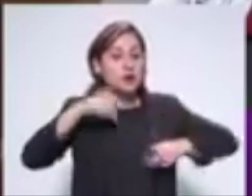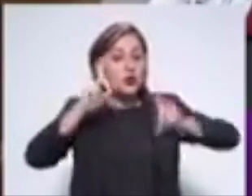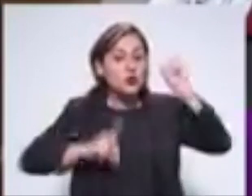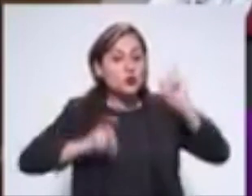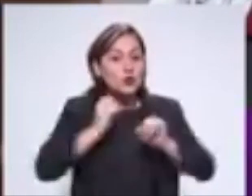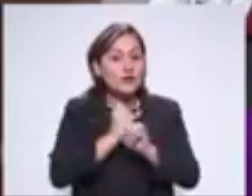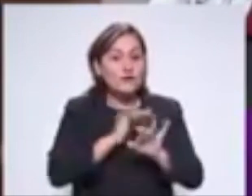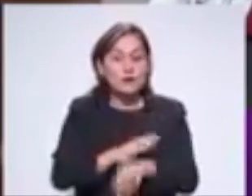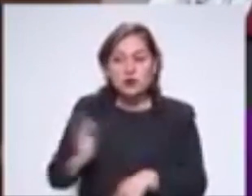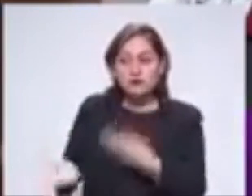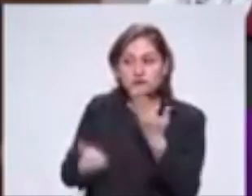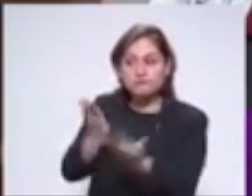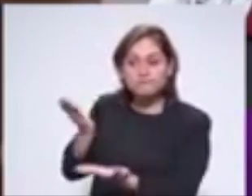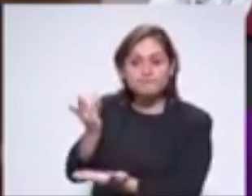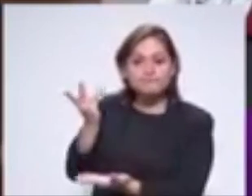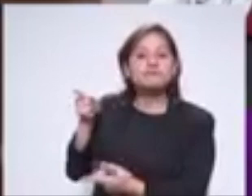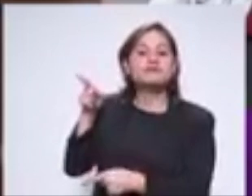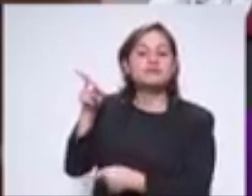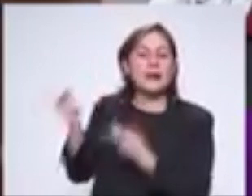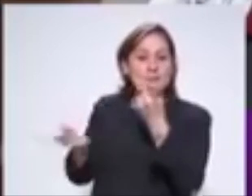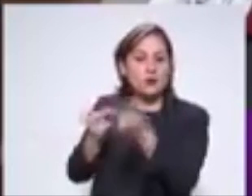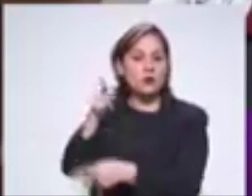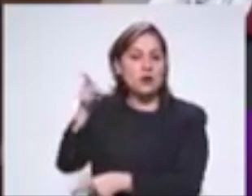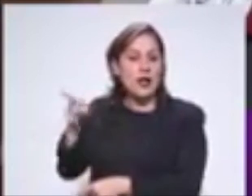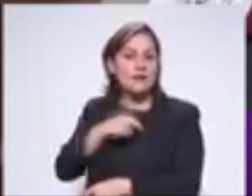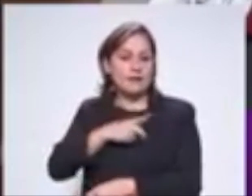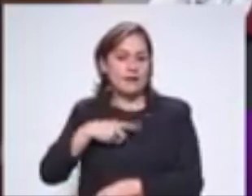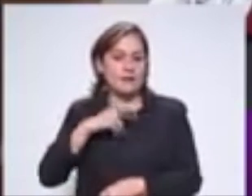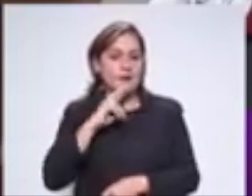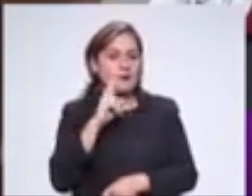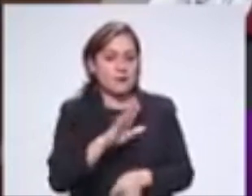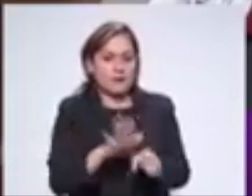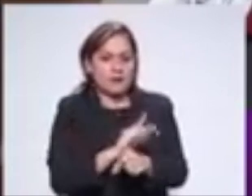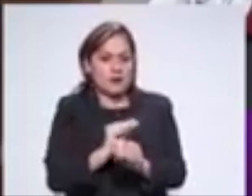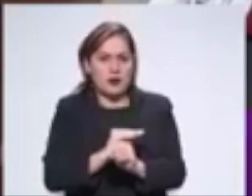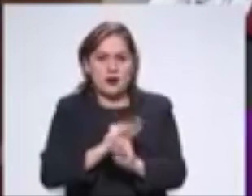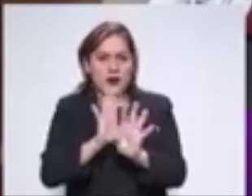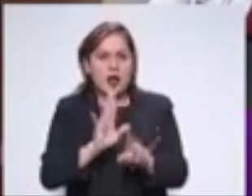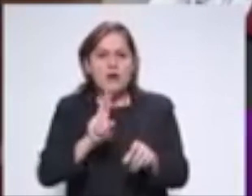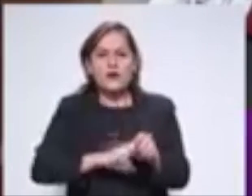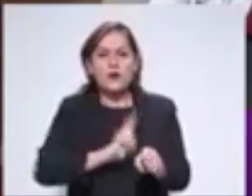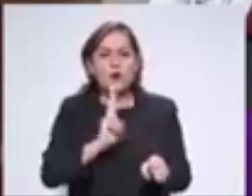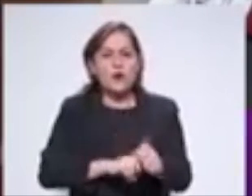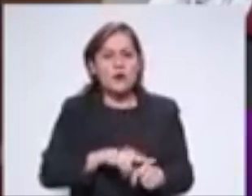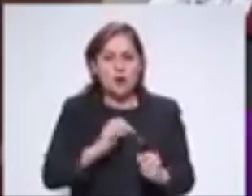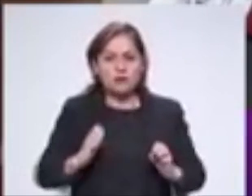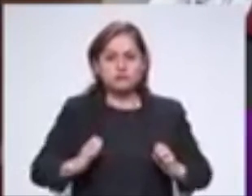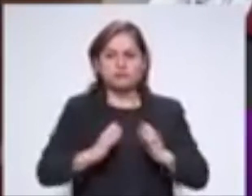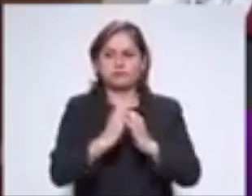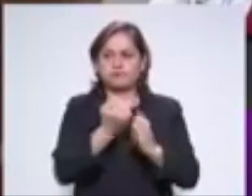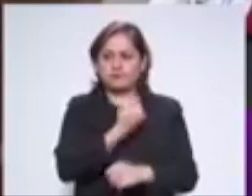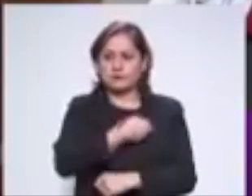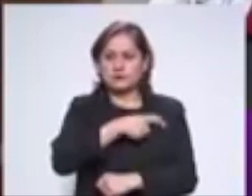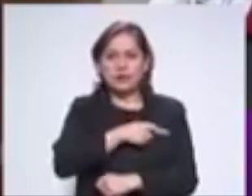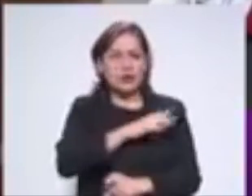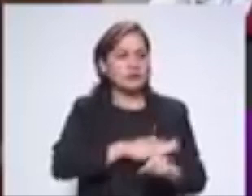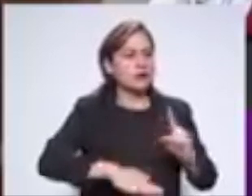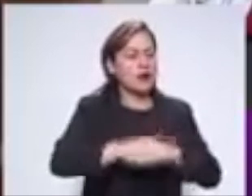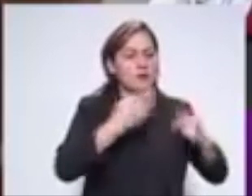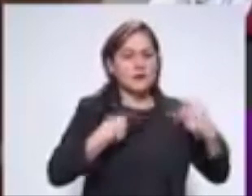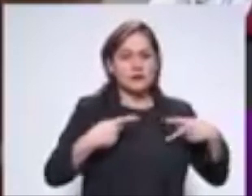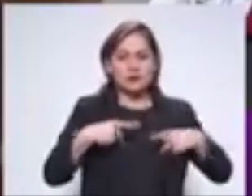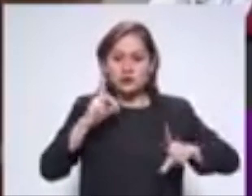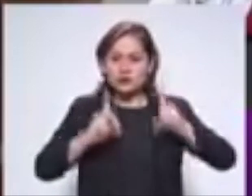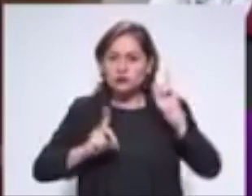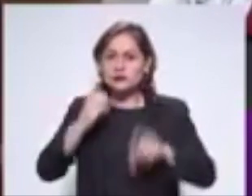natural inquietud por tener certeza de las acciones implementadas ante esta contingencia sanitaria. Además, la respuesta oportuna